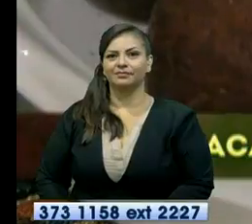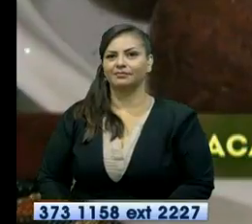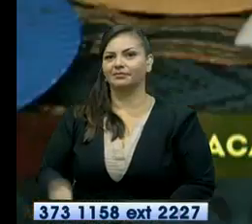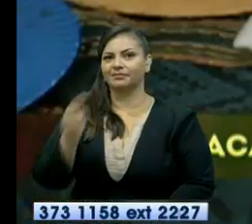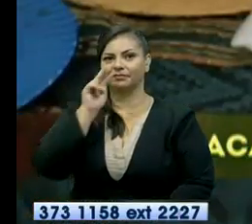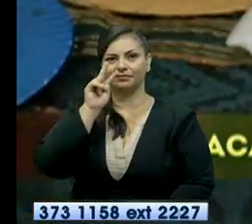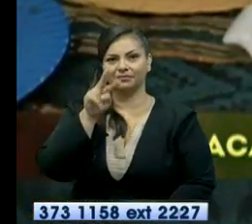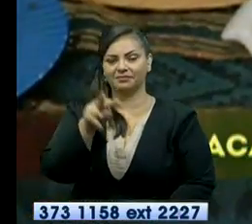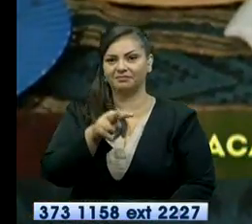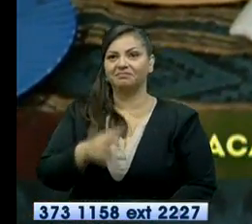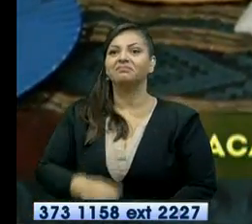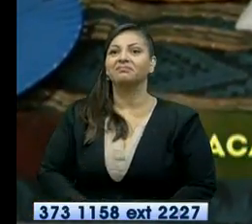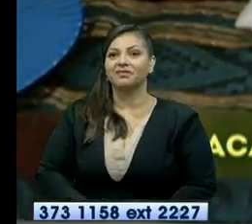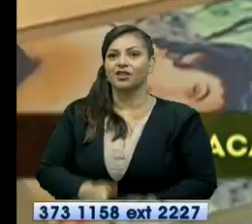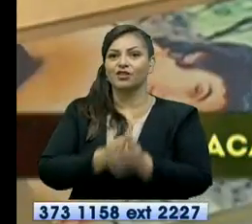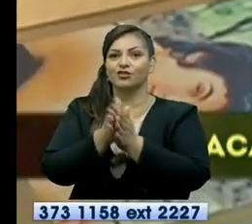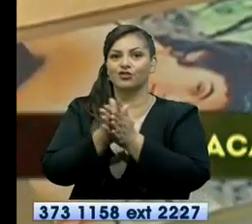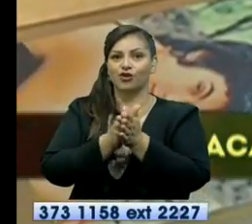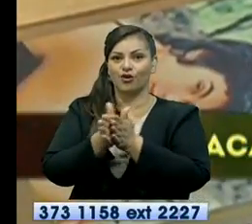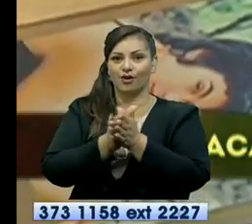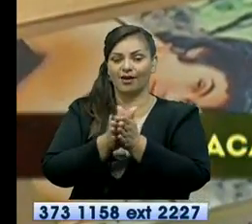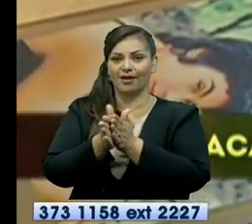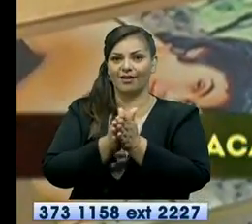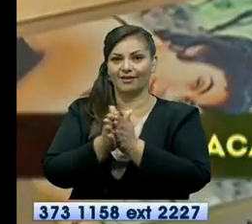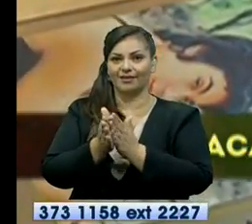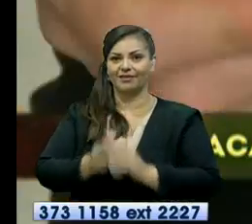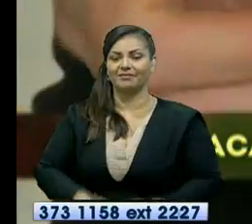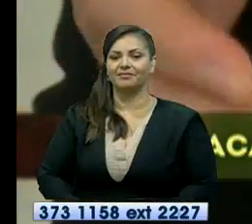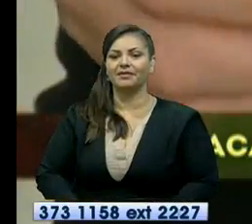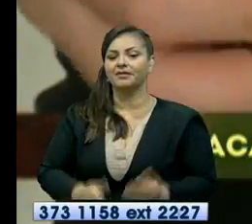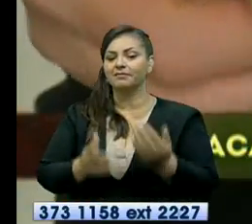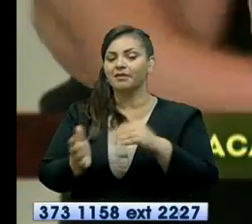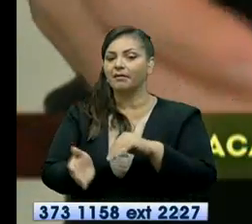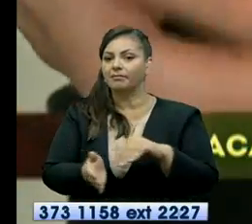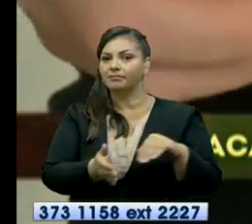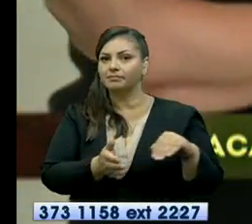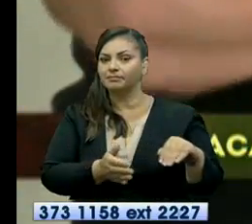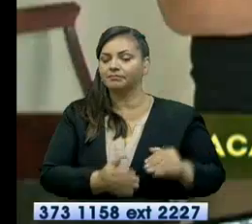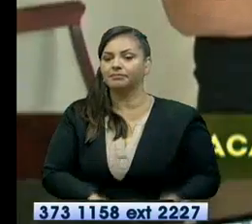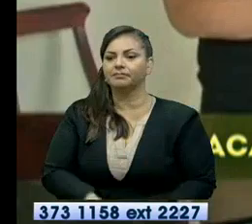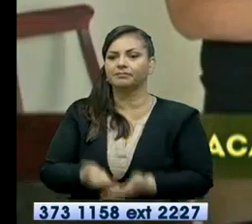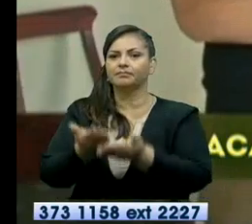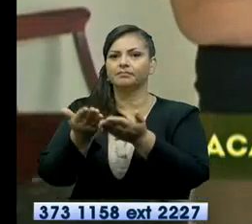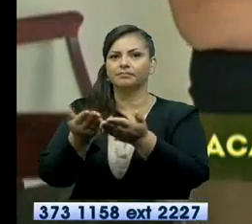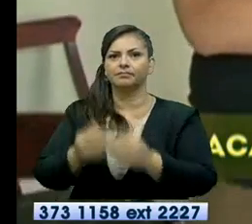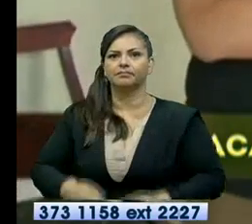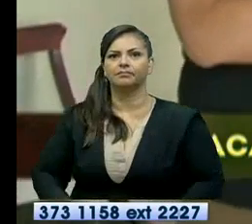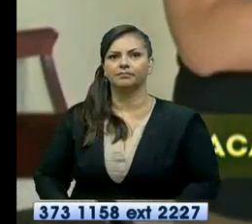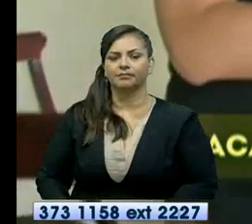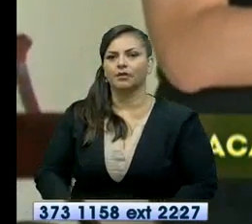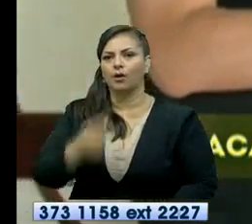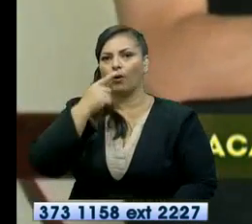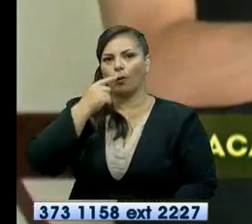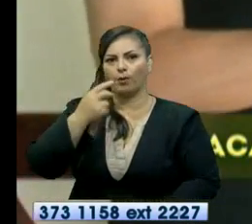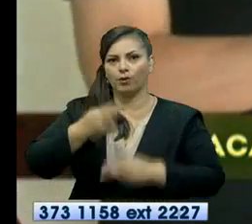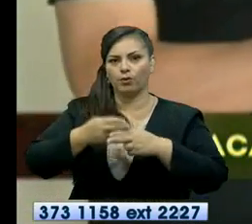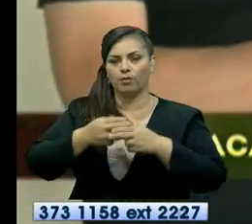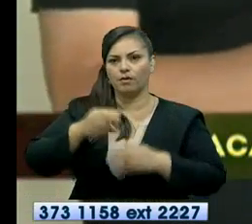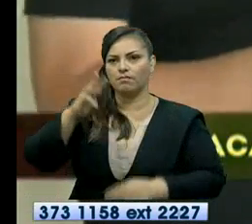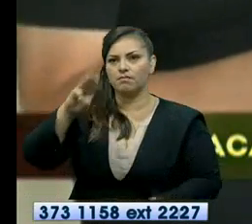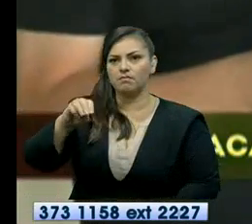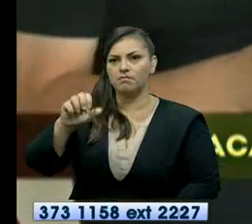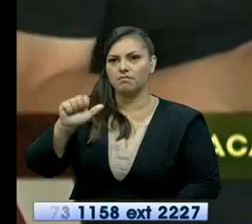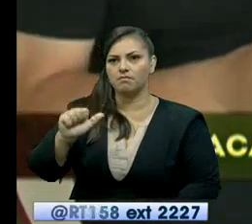del chocolate artesanal nos dirigimos a otra sala donde pudimos conocer a marcelo cabrera quien nos